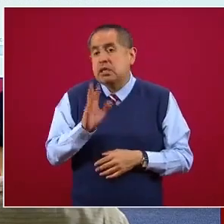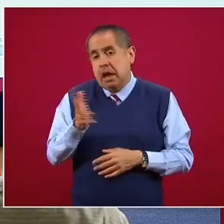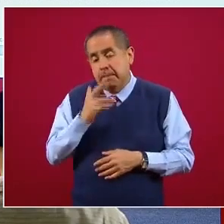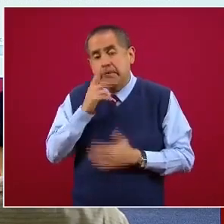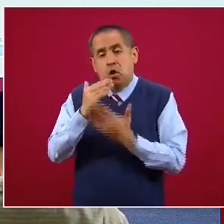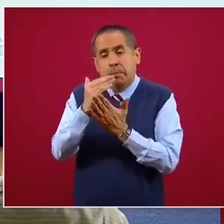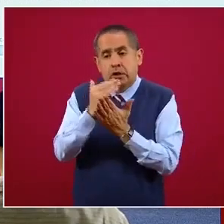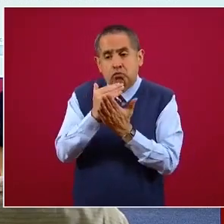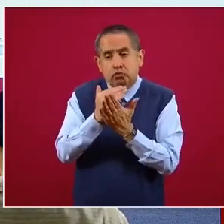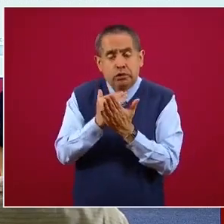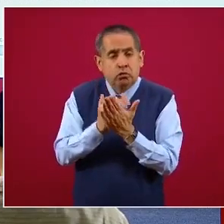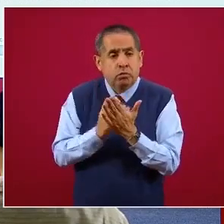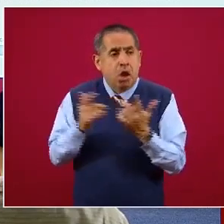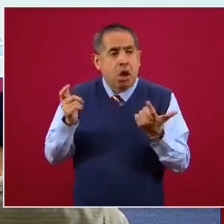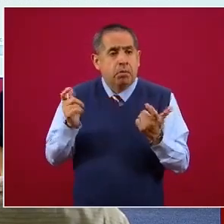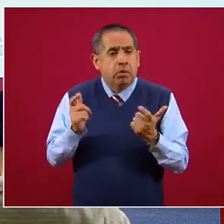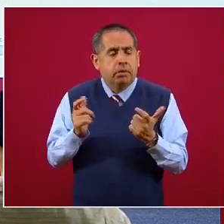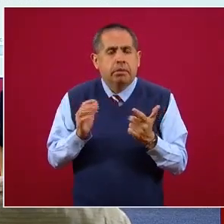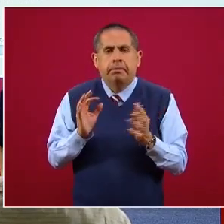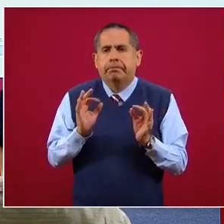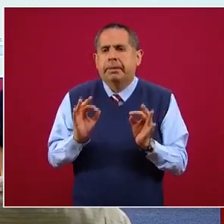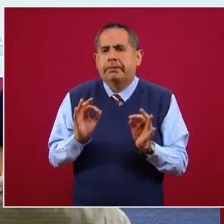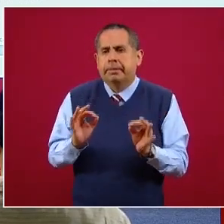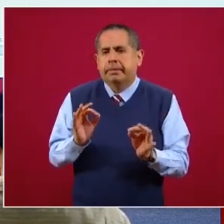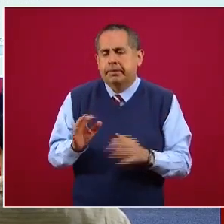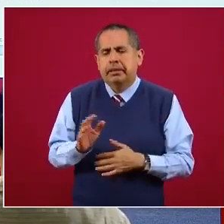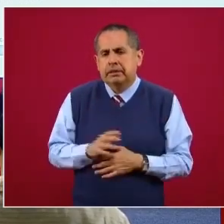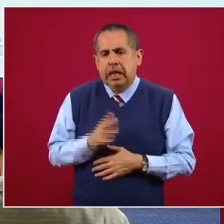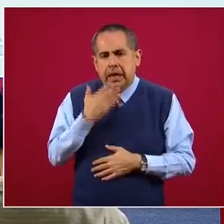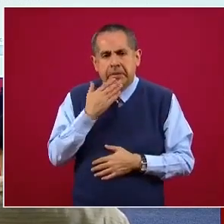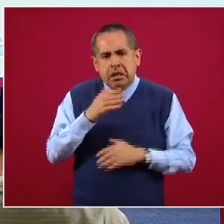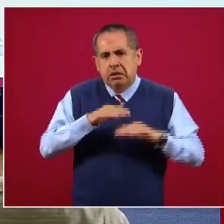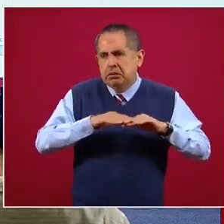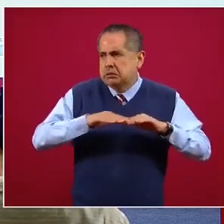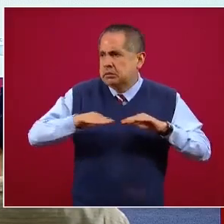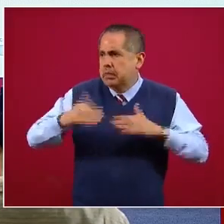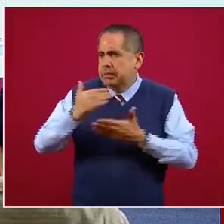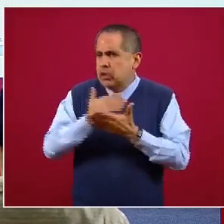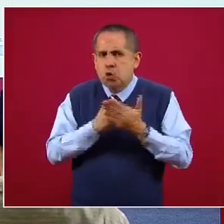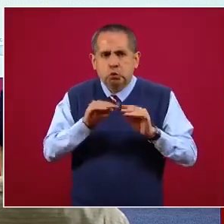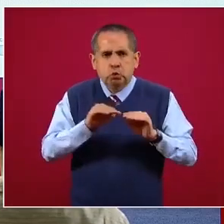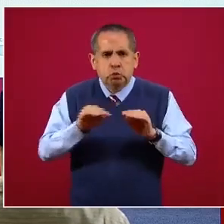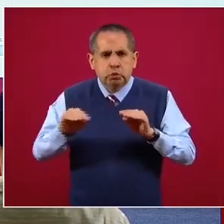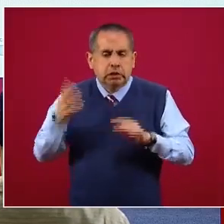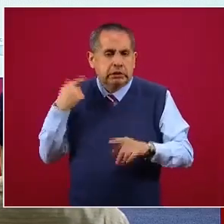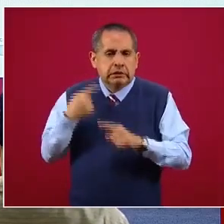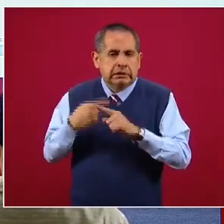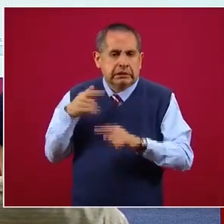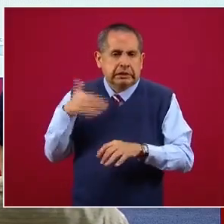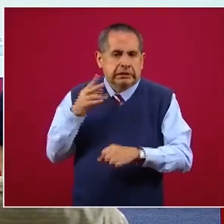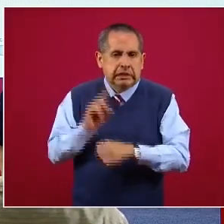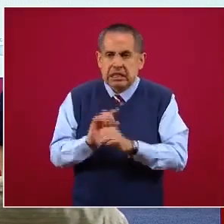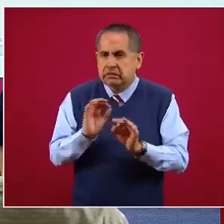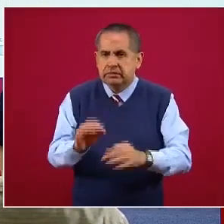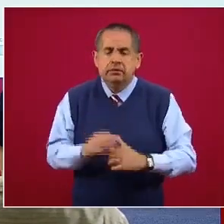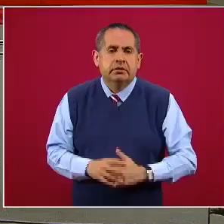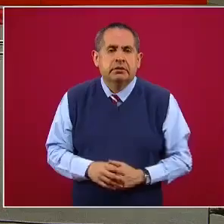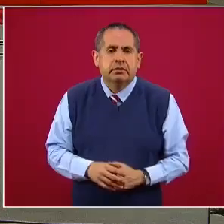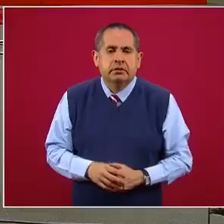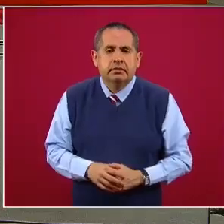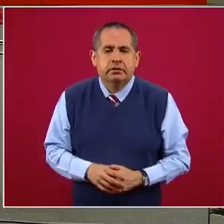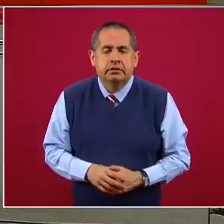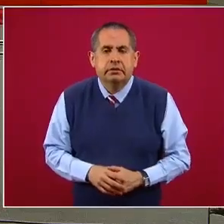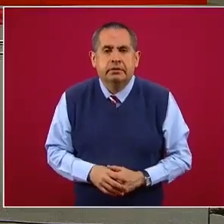va disminuyendo ya progresiva y sostenidamente en los últimos 15 días. La siguiente.